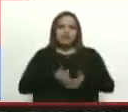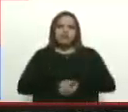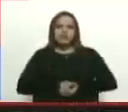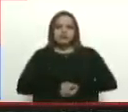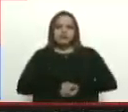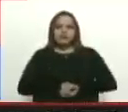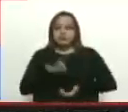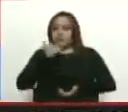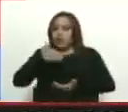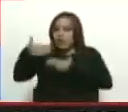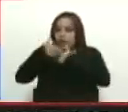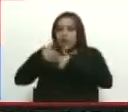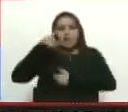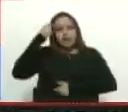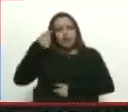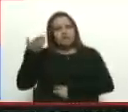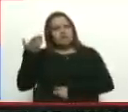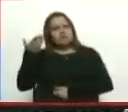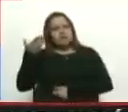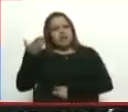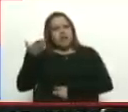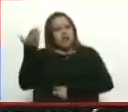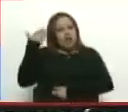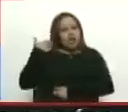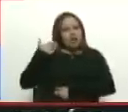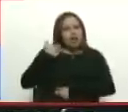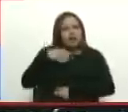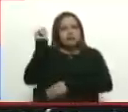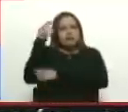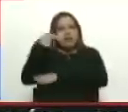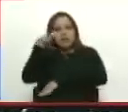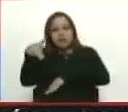lo vienen atacando. Recuerden allá en la Asamblea Nacional,